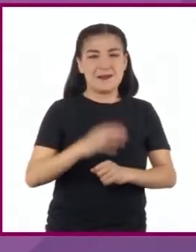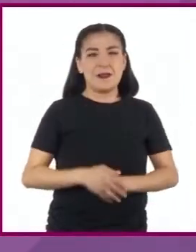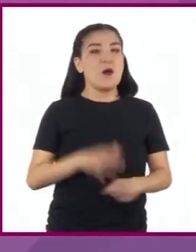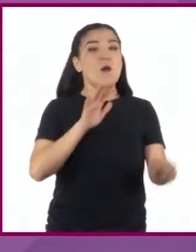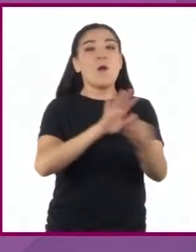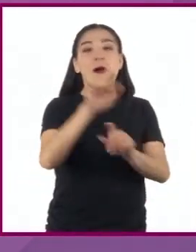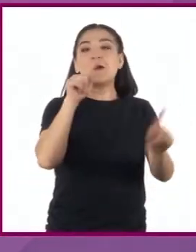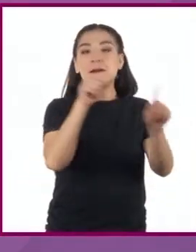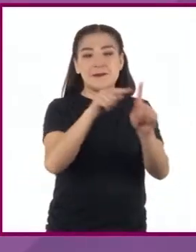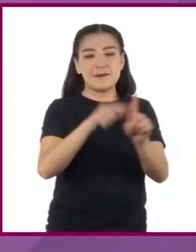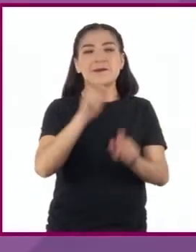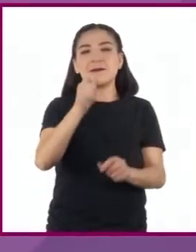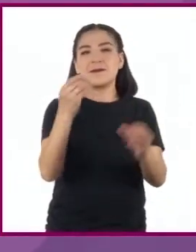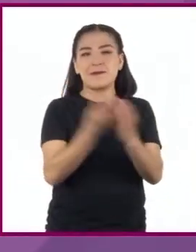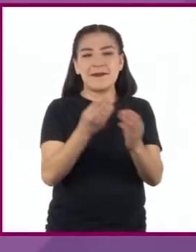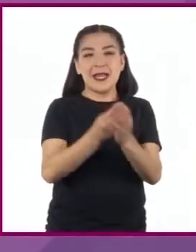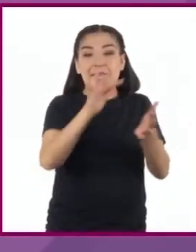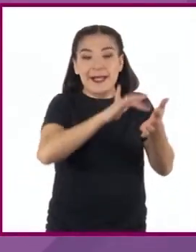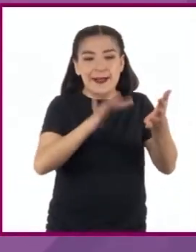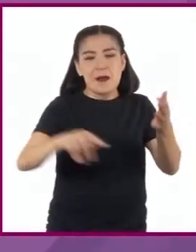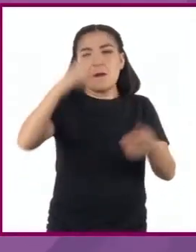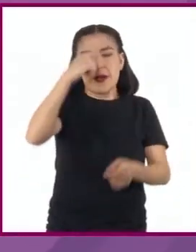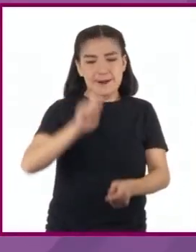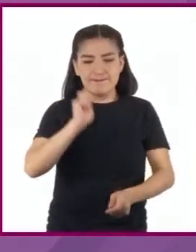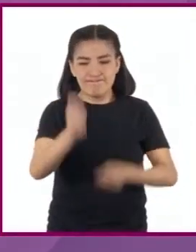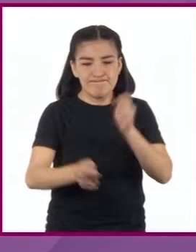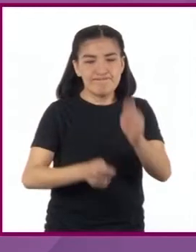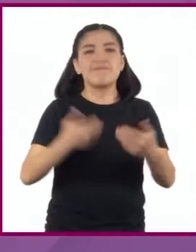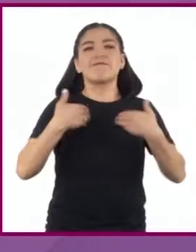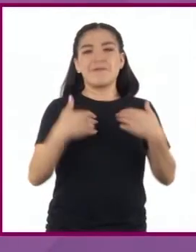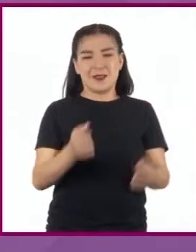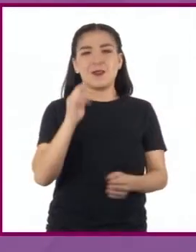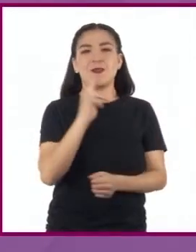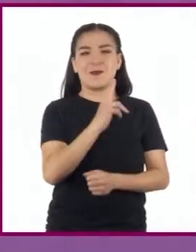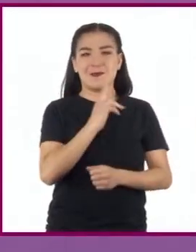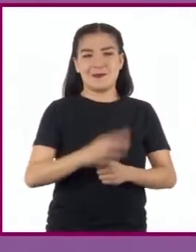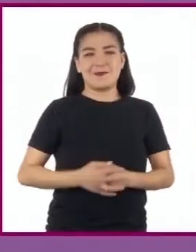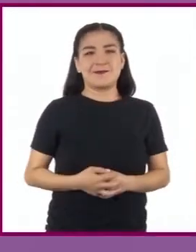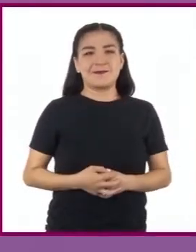propósito de la sesión es leer para interpretar noticias.